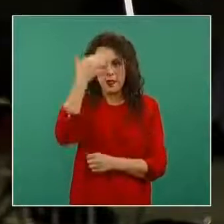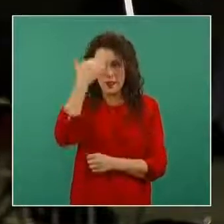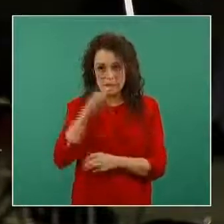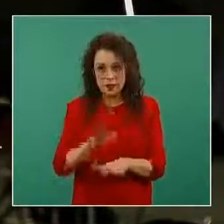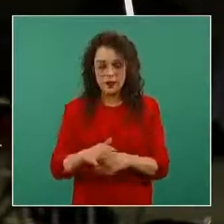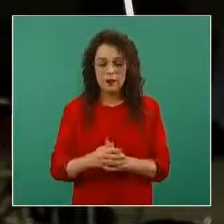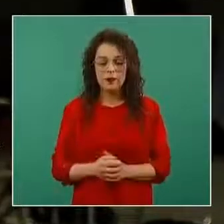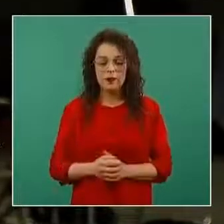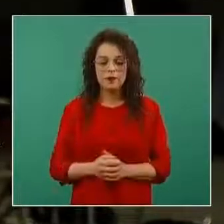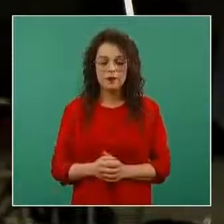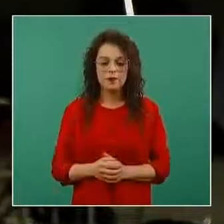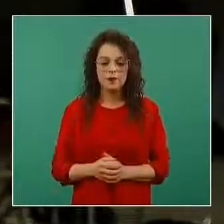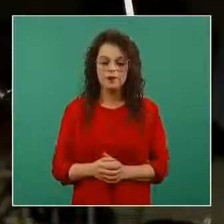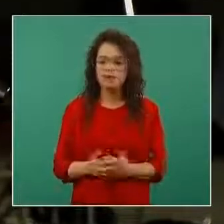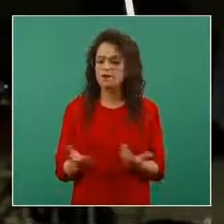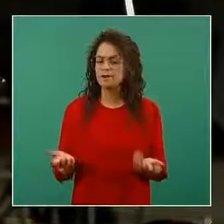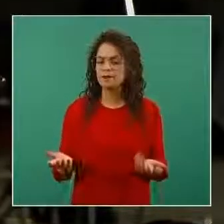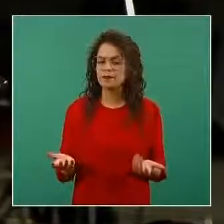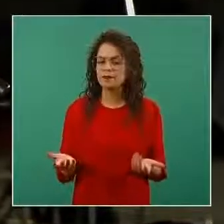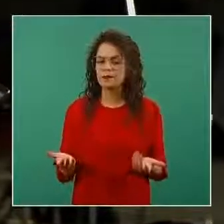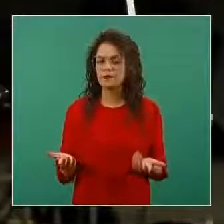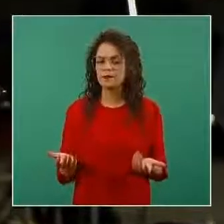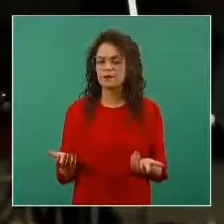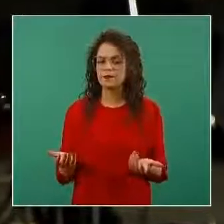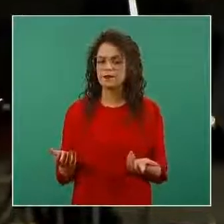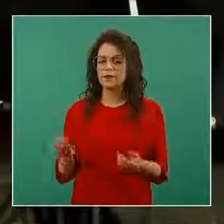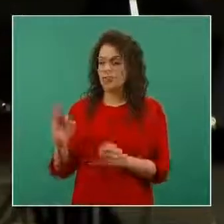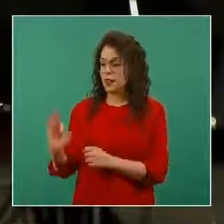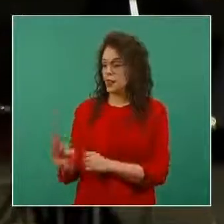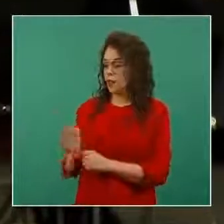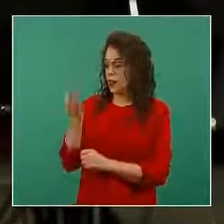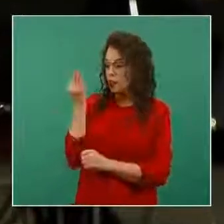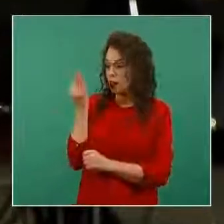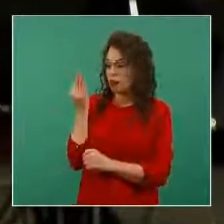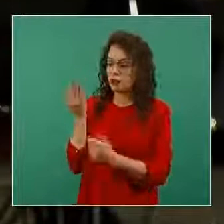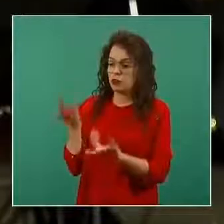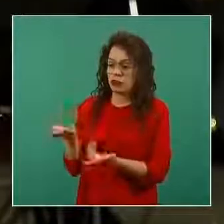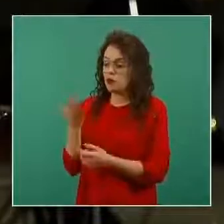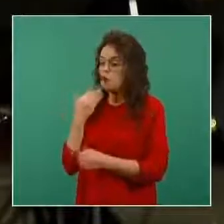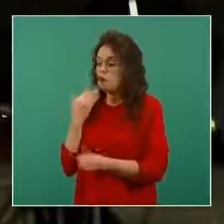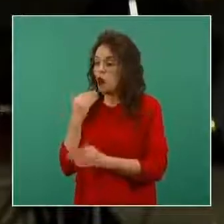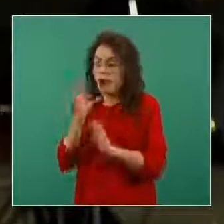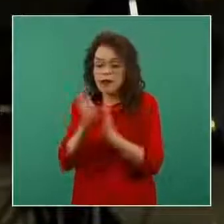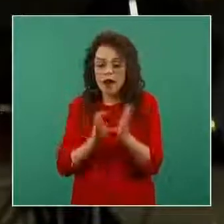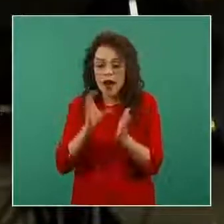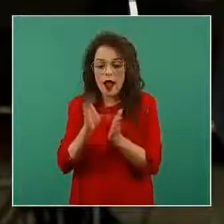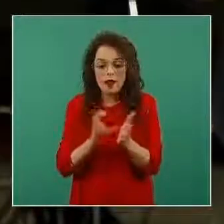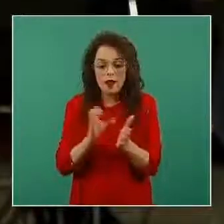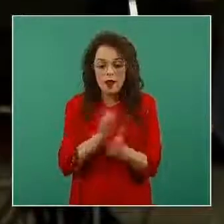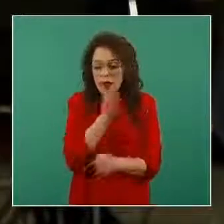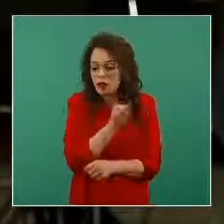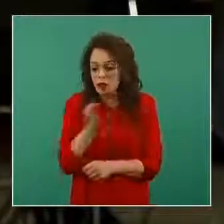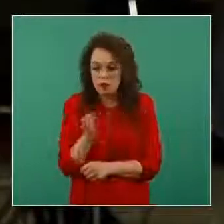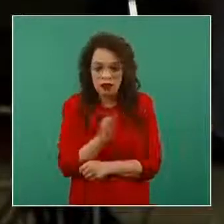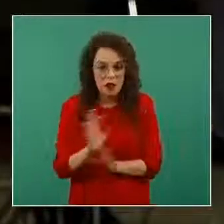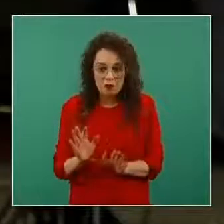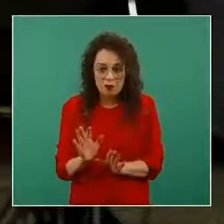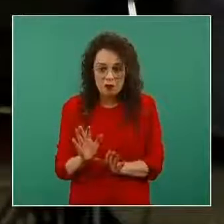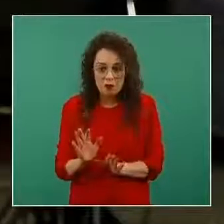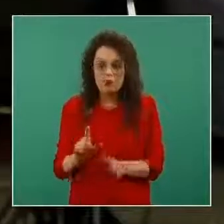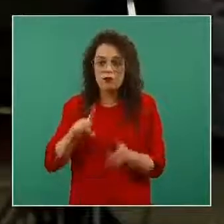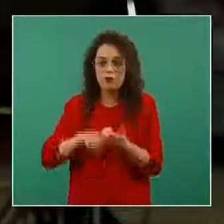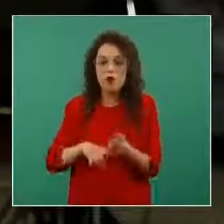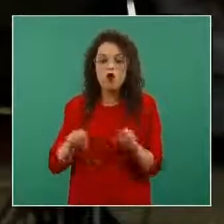las personas, la federación no va a tener un calendario de vacunación, sino que se va a estar desarrollando con estas personas